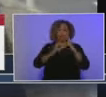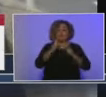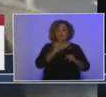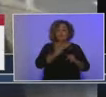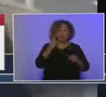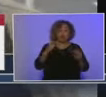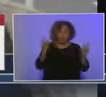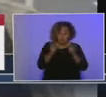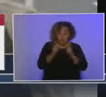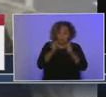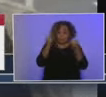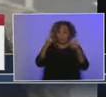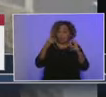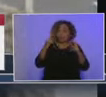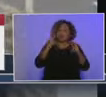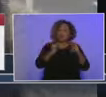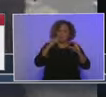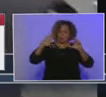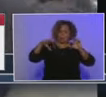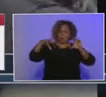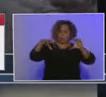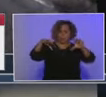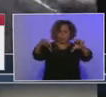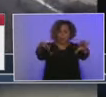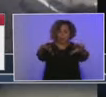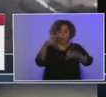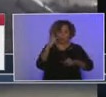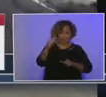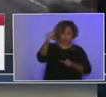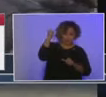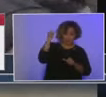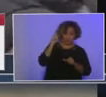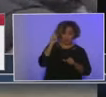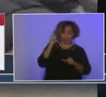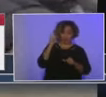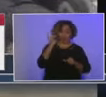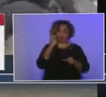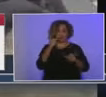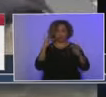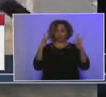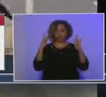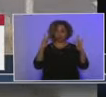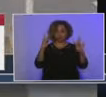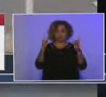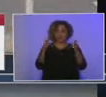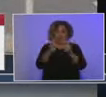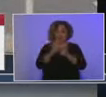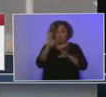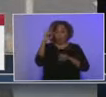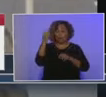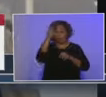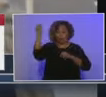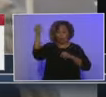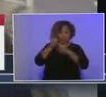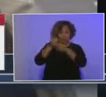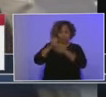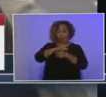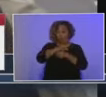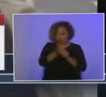es muy famoso por la cantidad de restaurantes que tiene. Y como ven a mi espalda, está prácticamente cerrado, porque aparte de las protestas y el